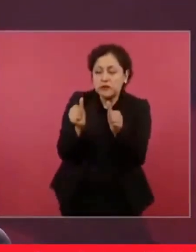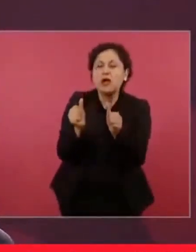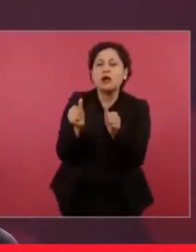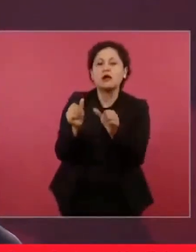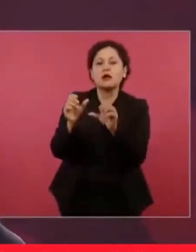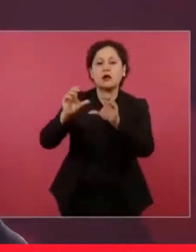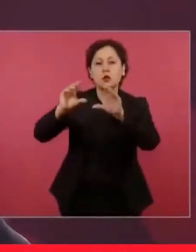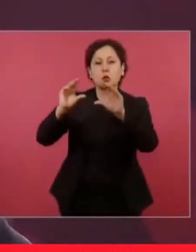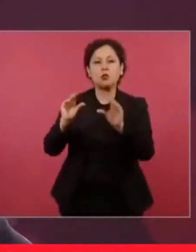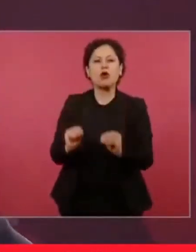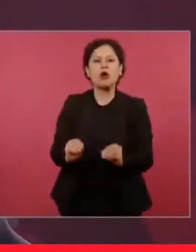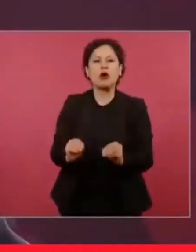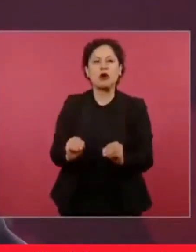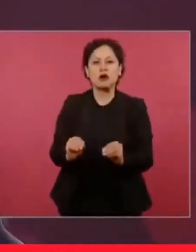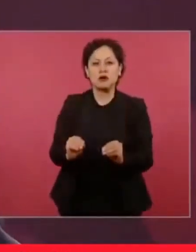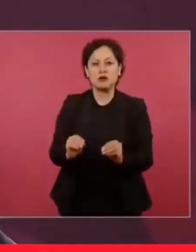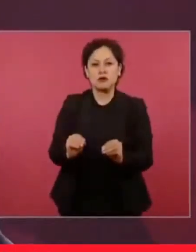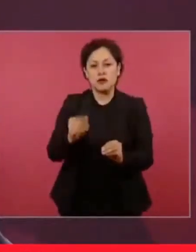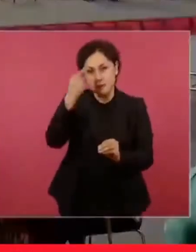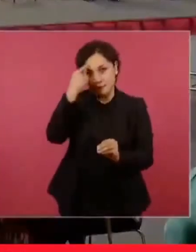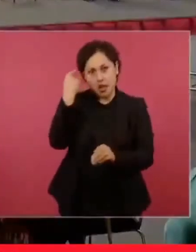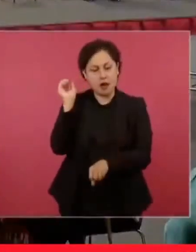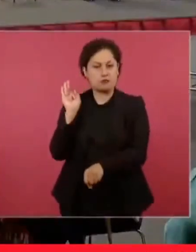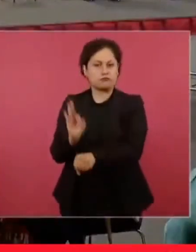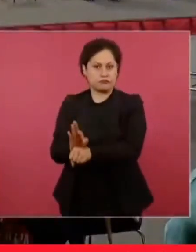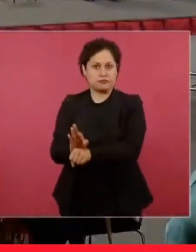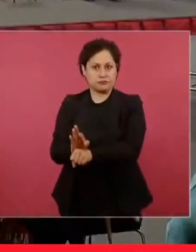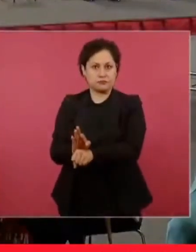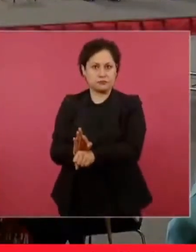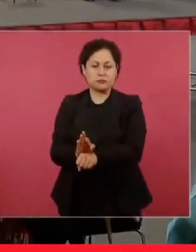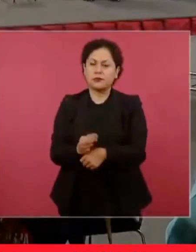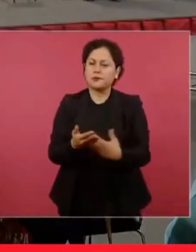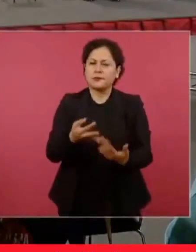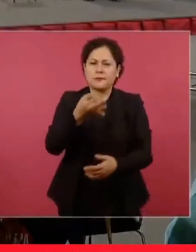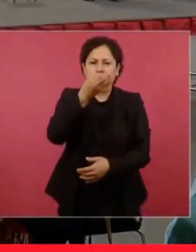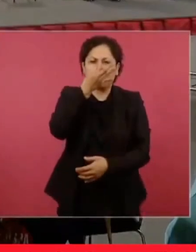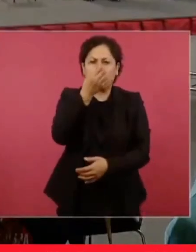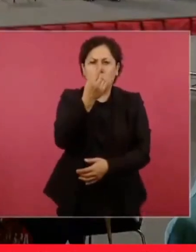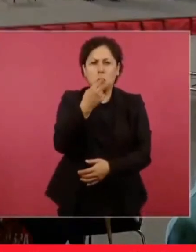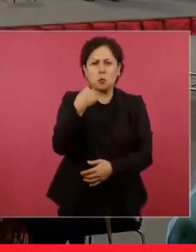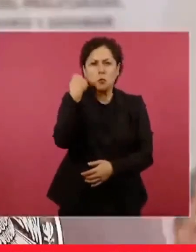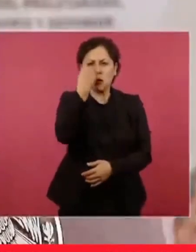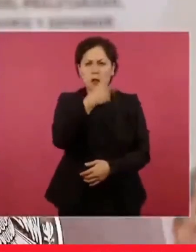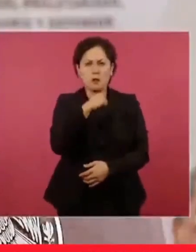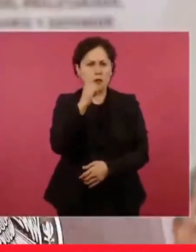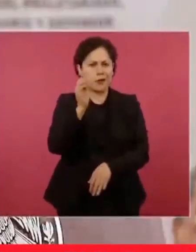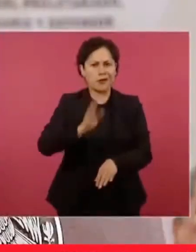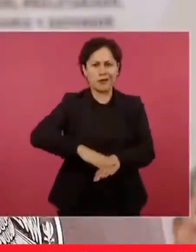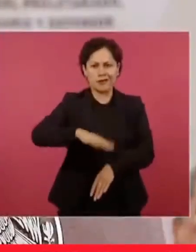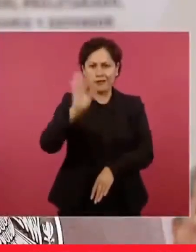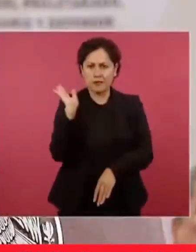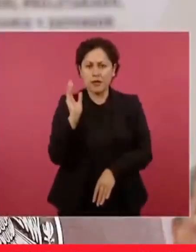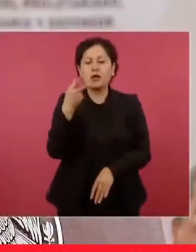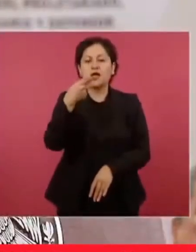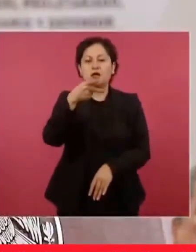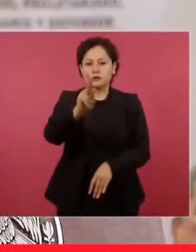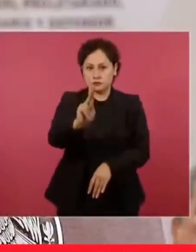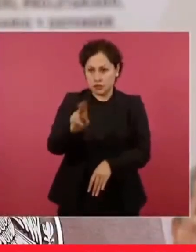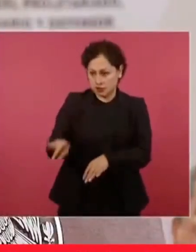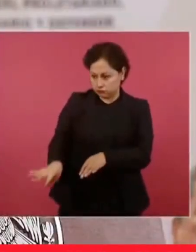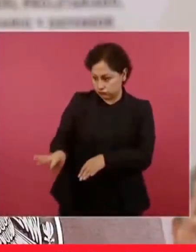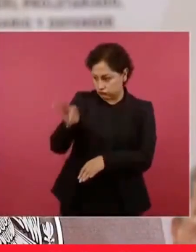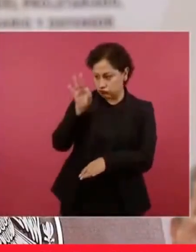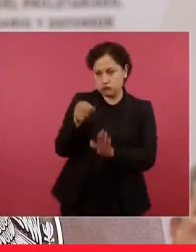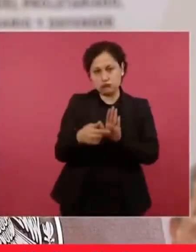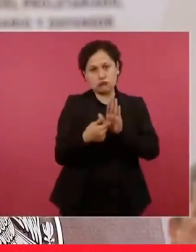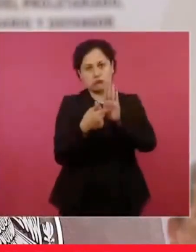más. Pero sí es importante, y lo vamos a demostrar, que el sistema eléctrico funcionó perfectamente esos mismos